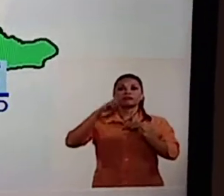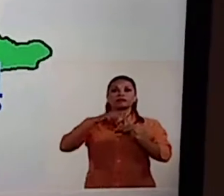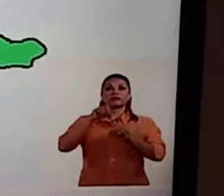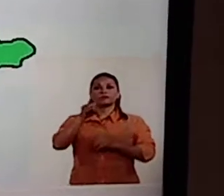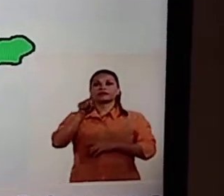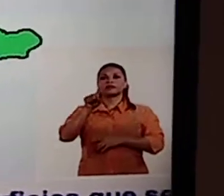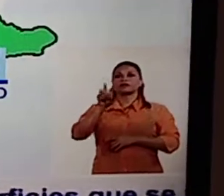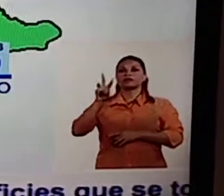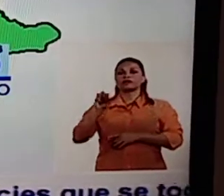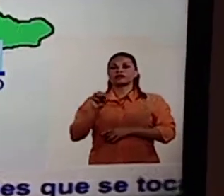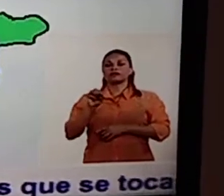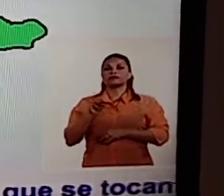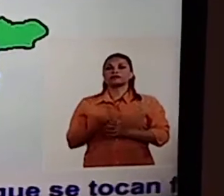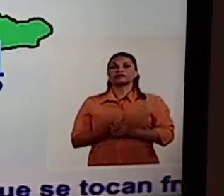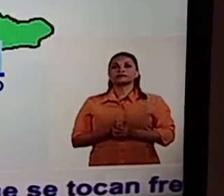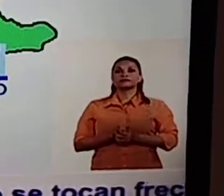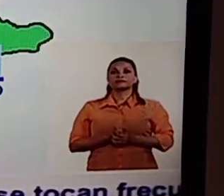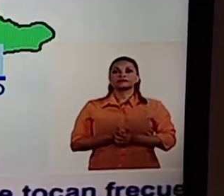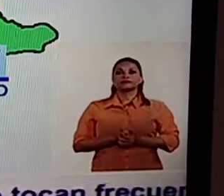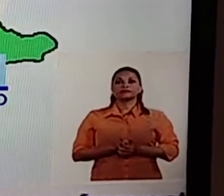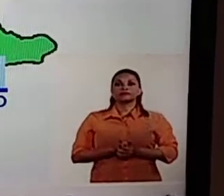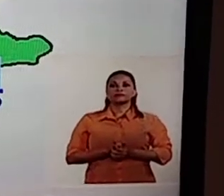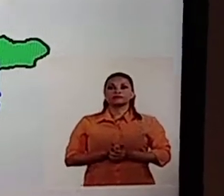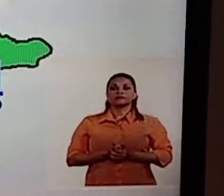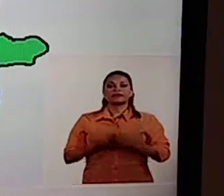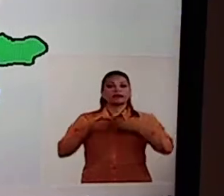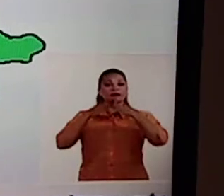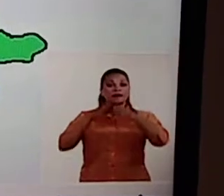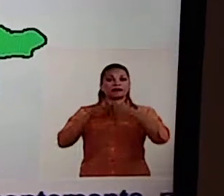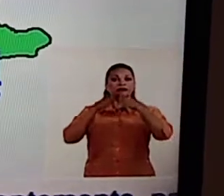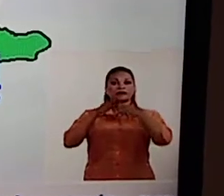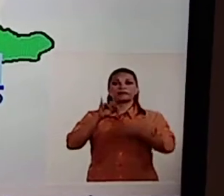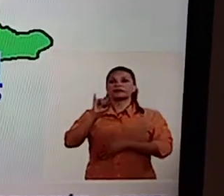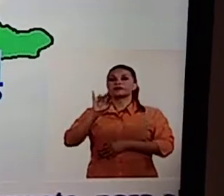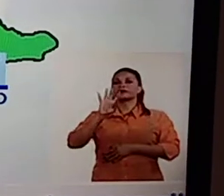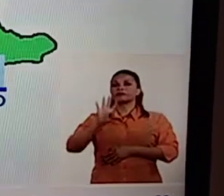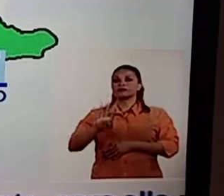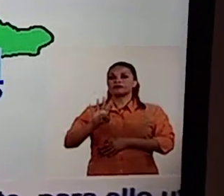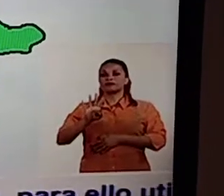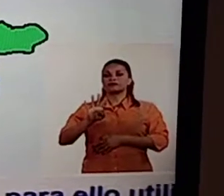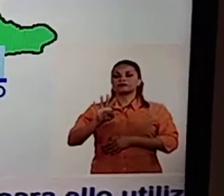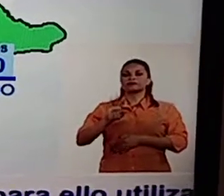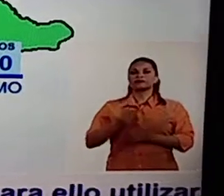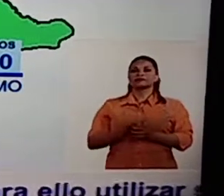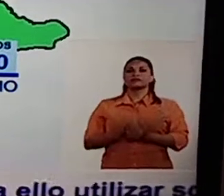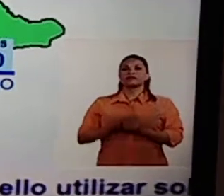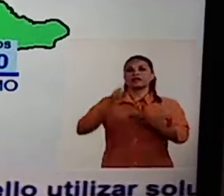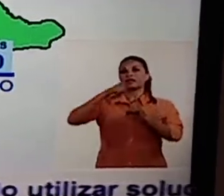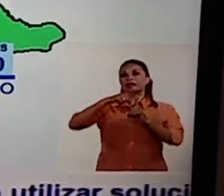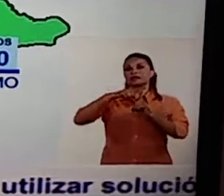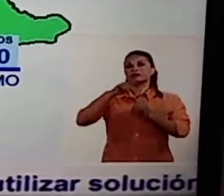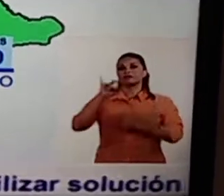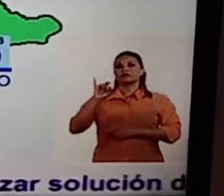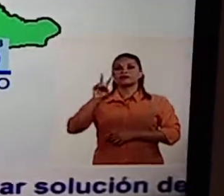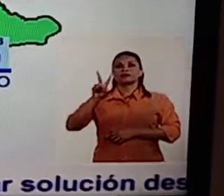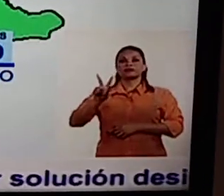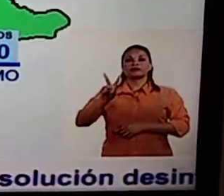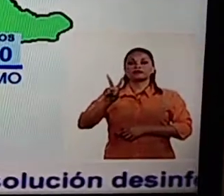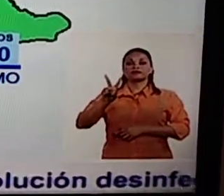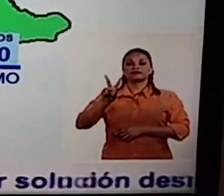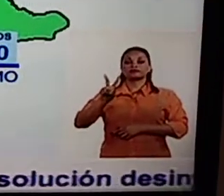130, 64, 64 en Granma y 62 en Las Tunas, con la